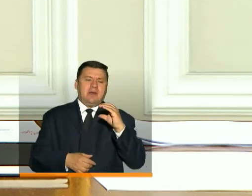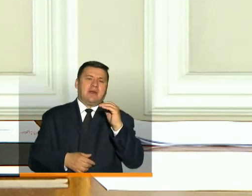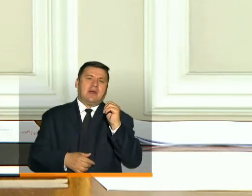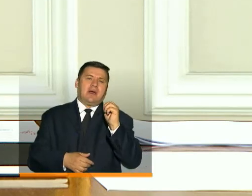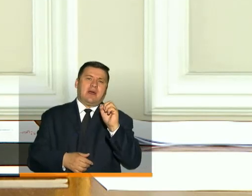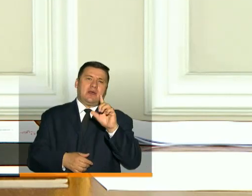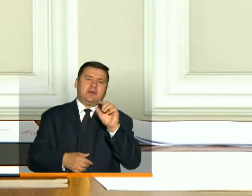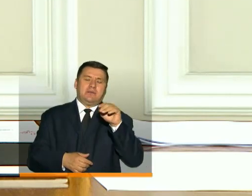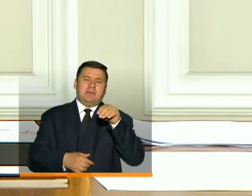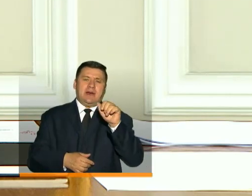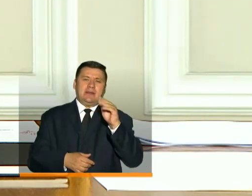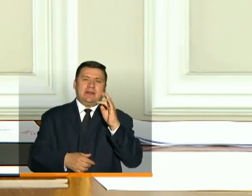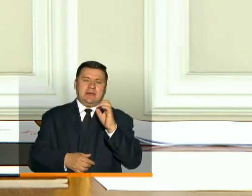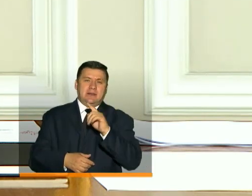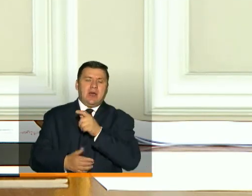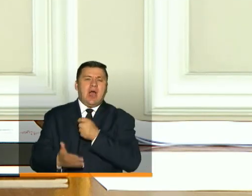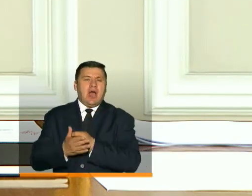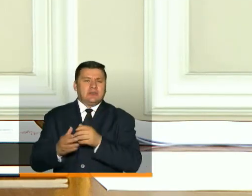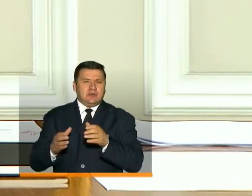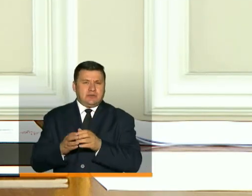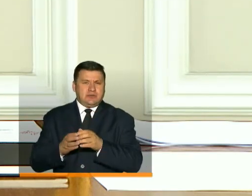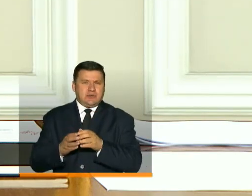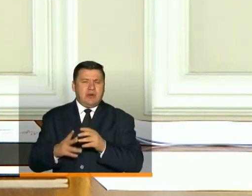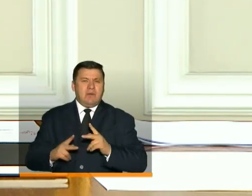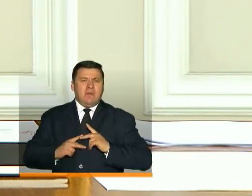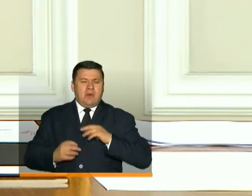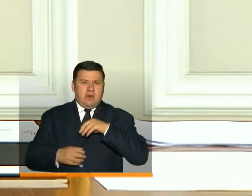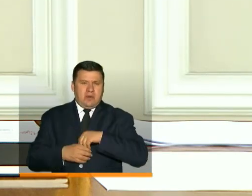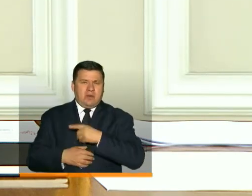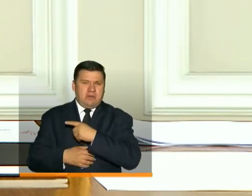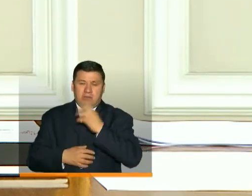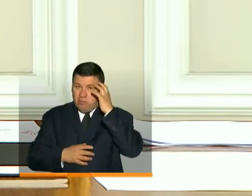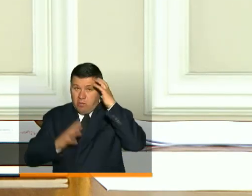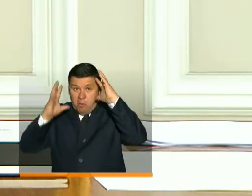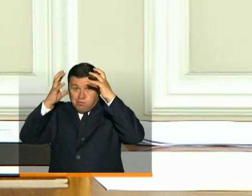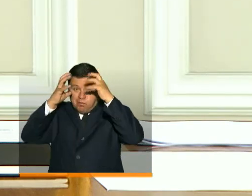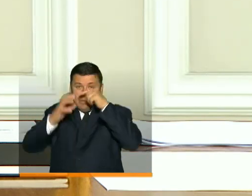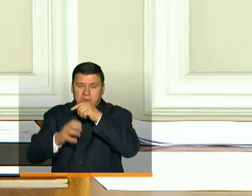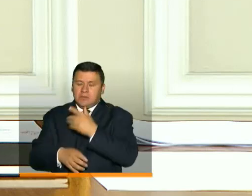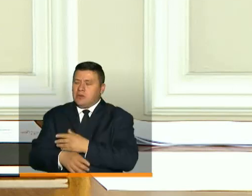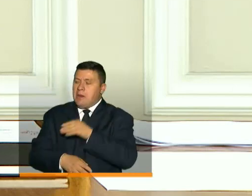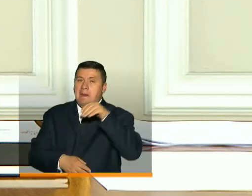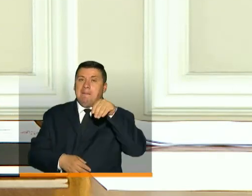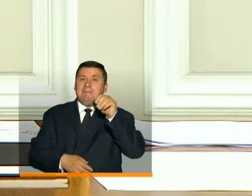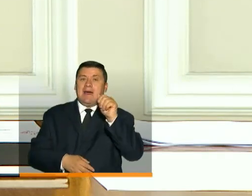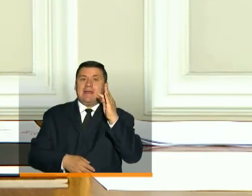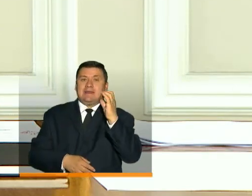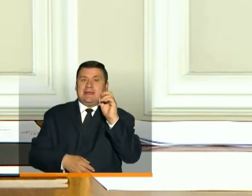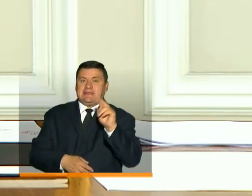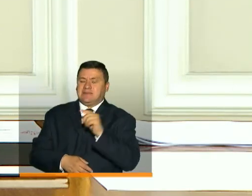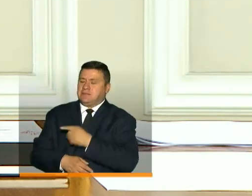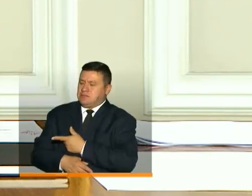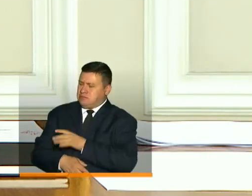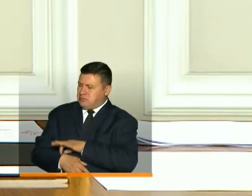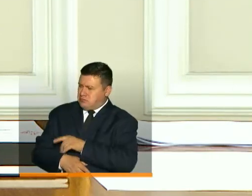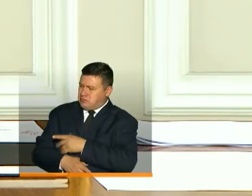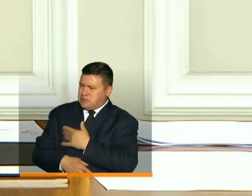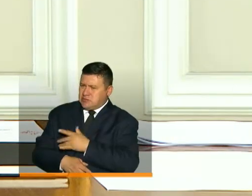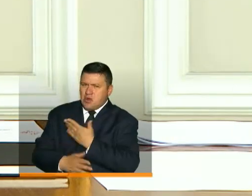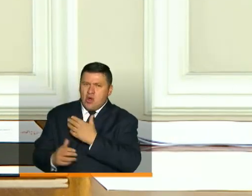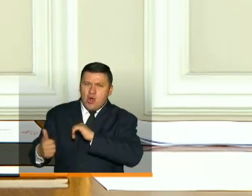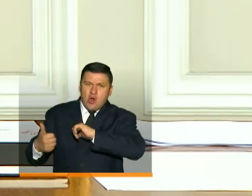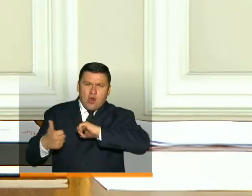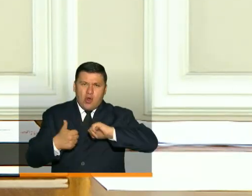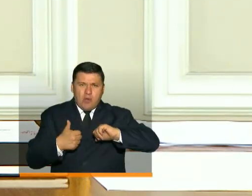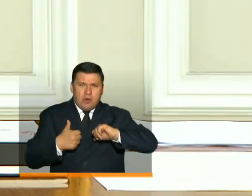Matiz, que es el presidente de la Asociación Colombiana de Neumólogos, de Neumología. Y doctor Matiz, usted ha estado analizando también el